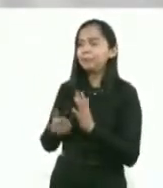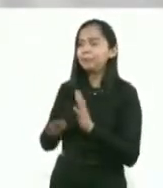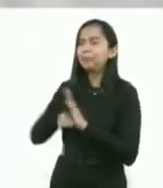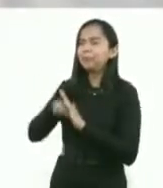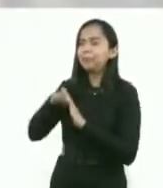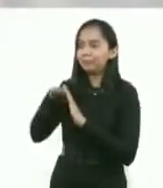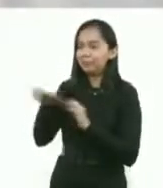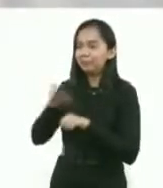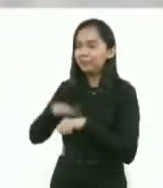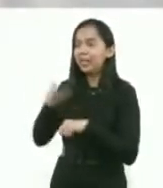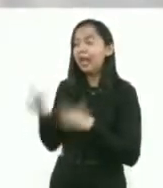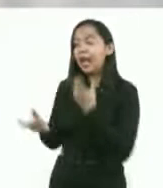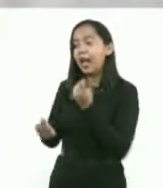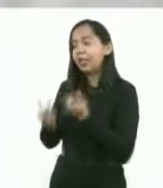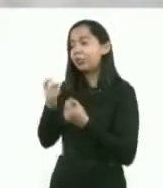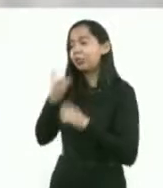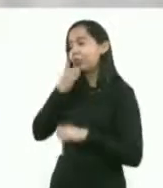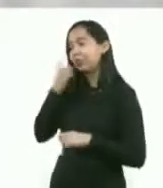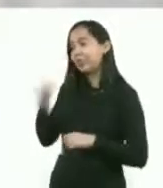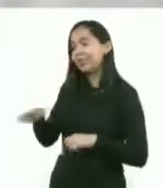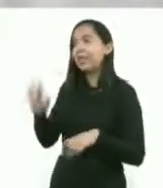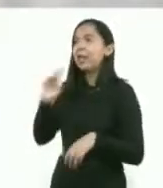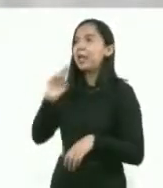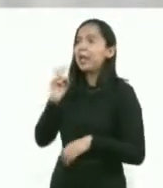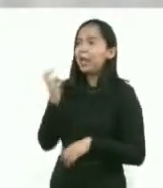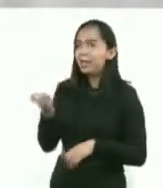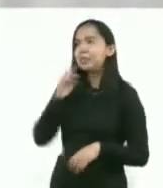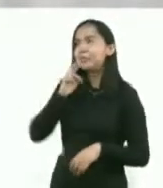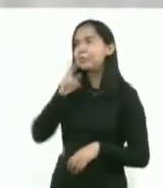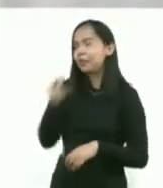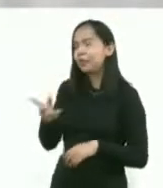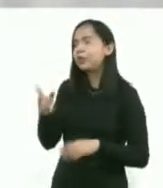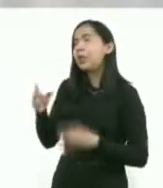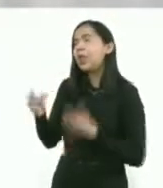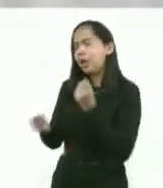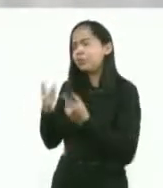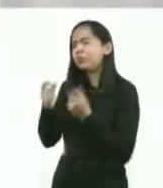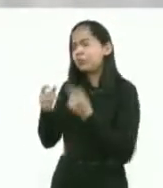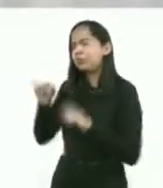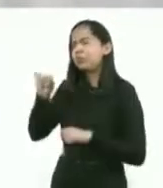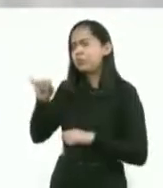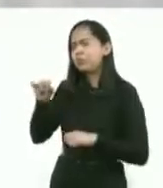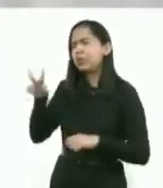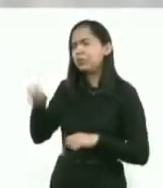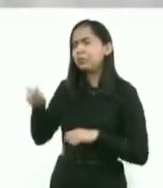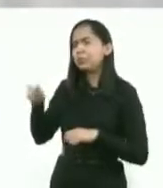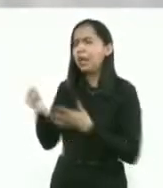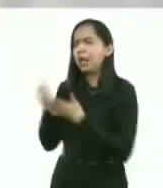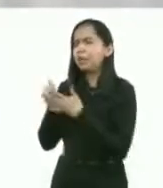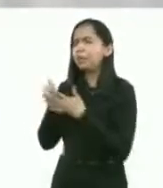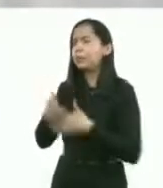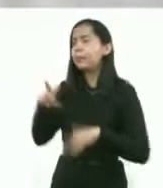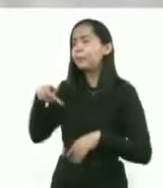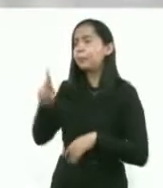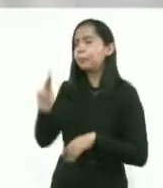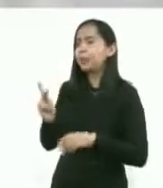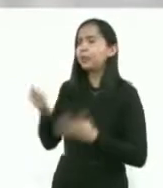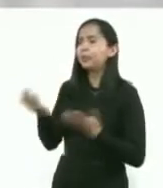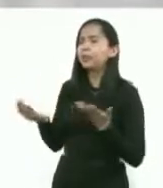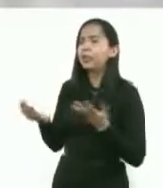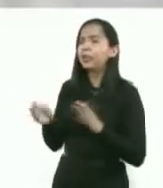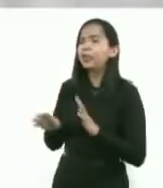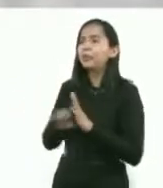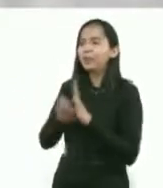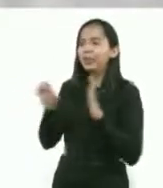todos alegan que hace maravillas. Sí hay aditivos que logran mayor rendimiento, pero cuando hablas de mayor